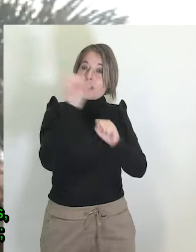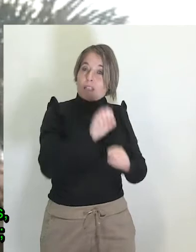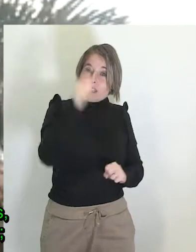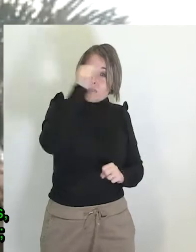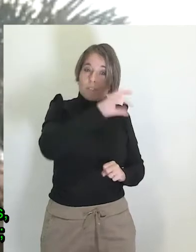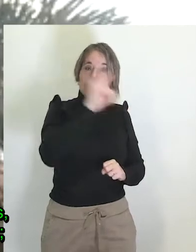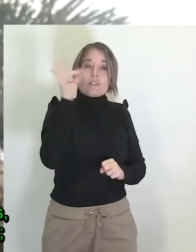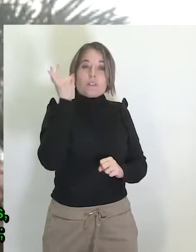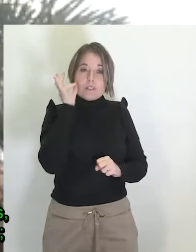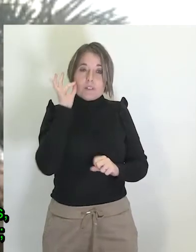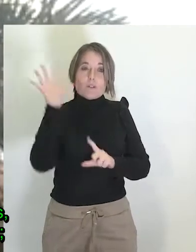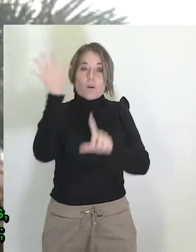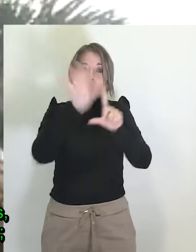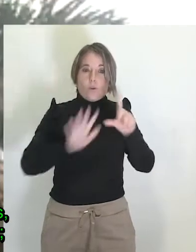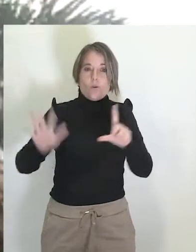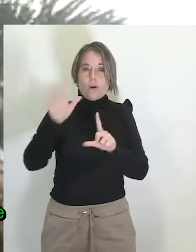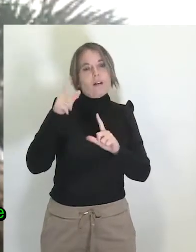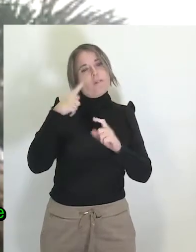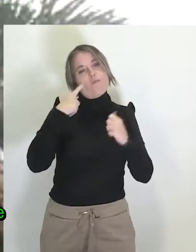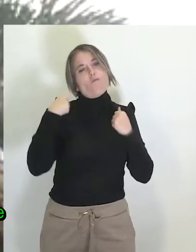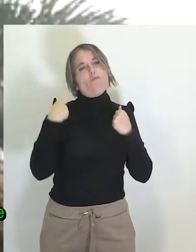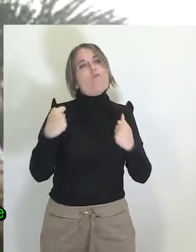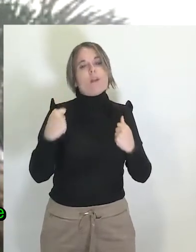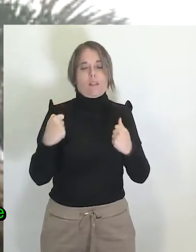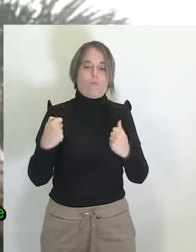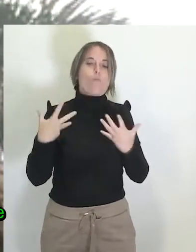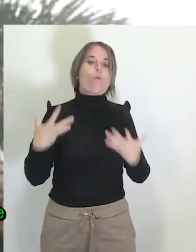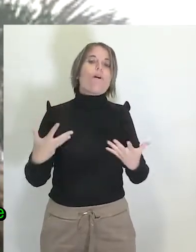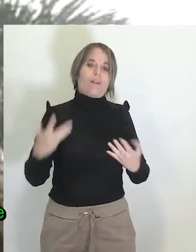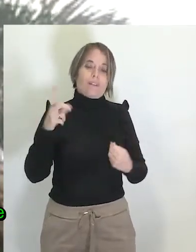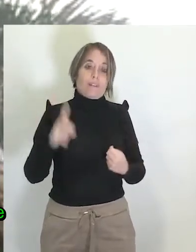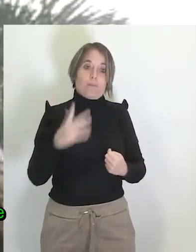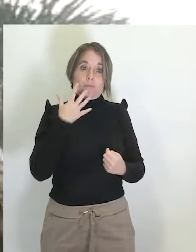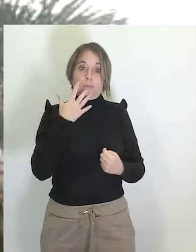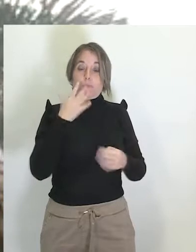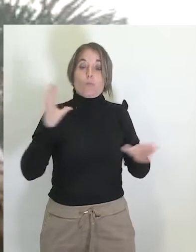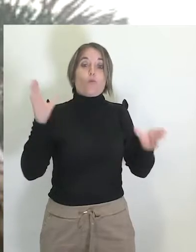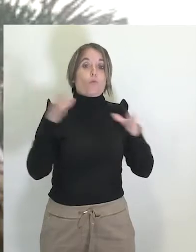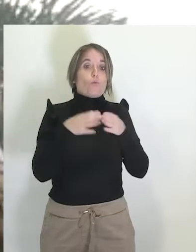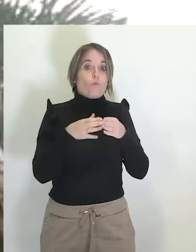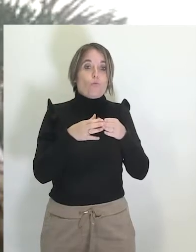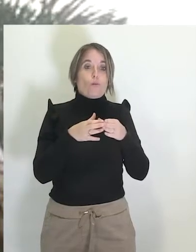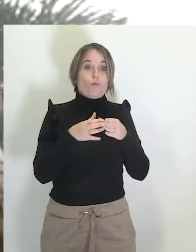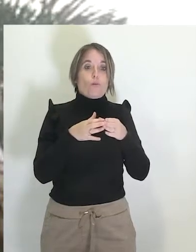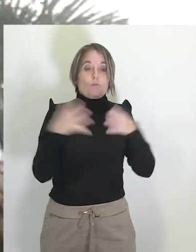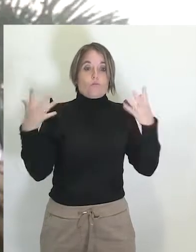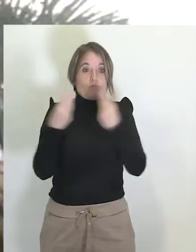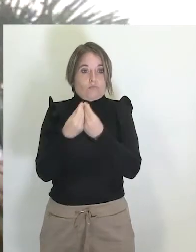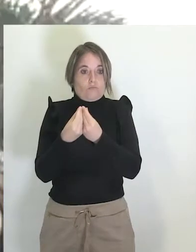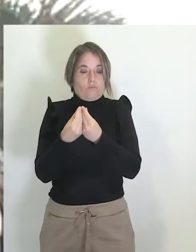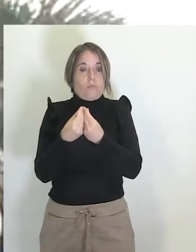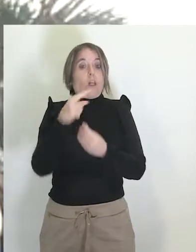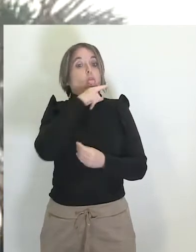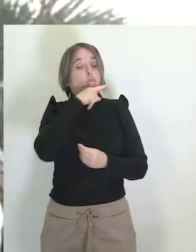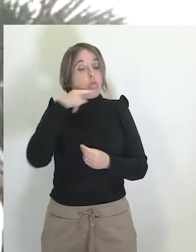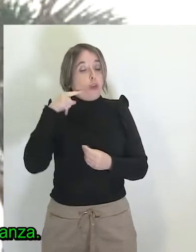personas, de defensoras, de defensores en un lugar, tienen una fuerza tan grande que, por ejemplo, en el caso del colectivo, que nos juntó